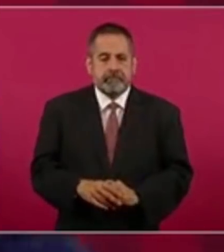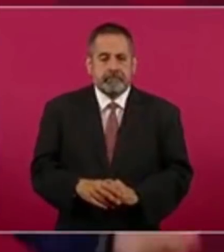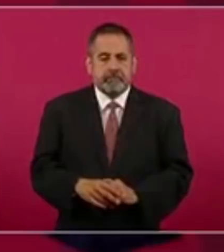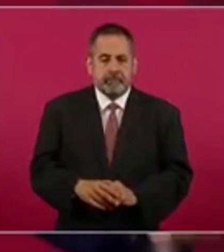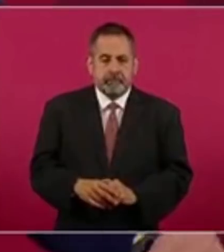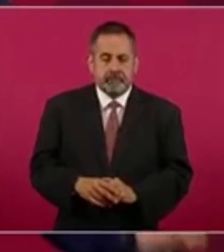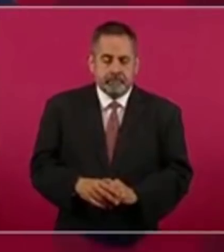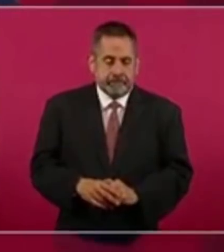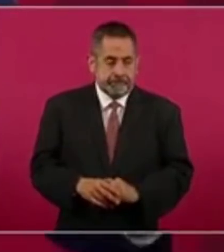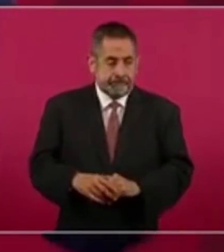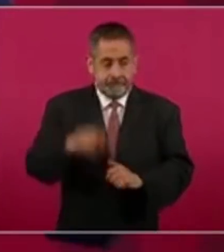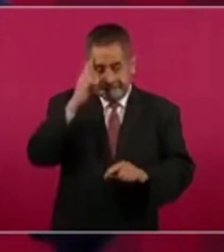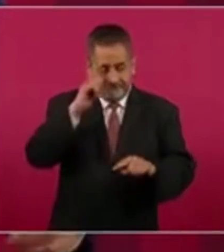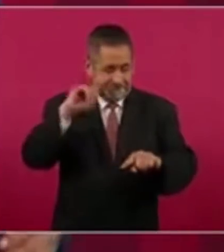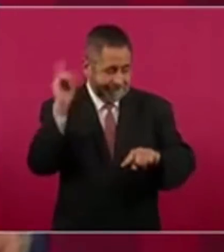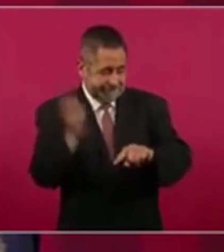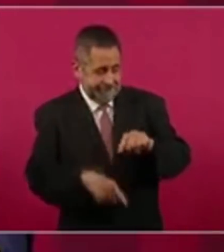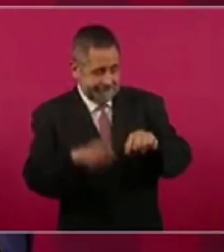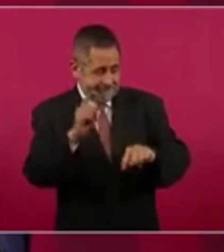Limpiar es un proceso,